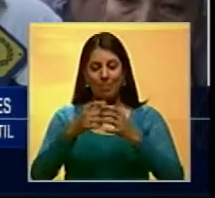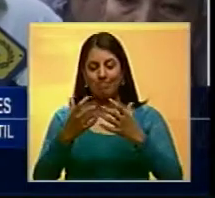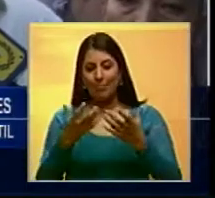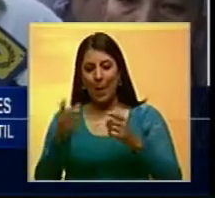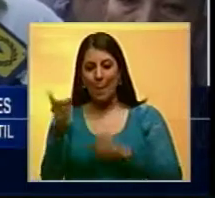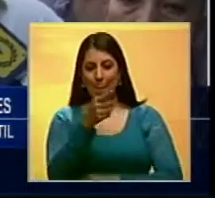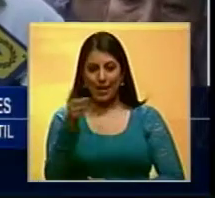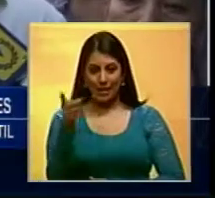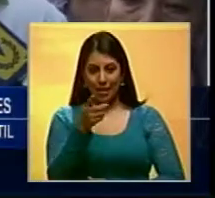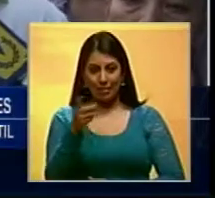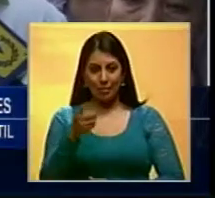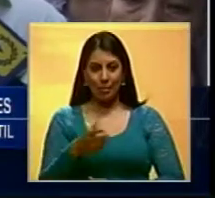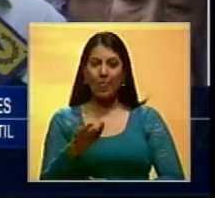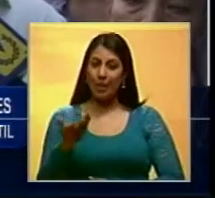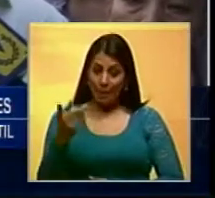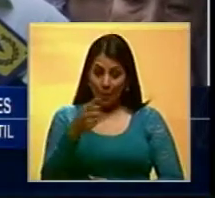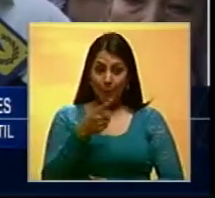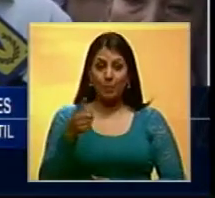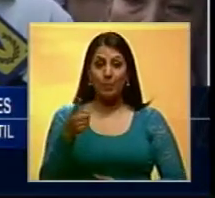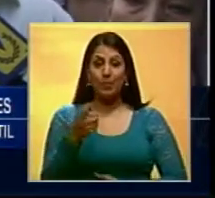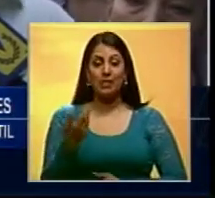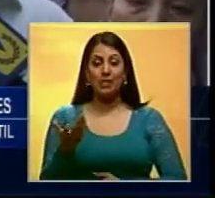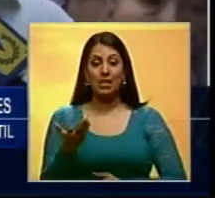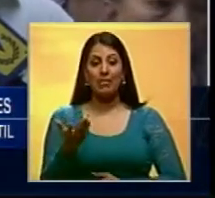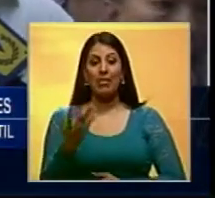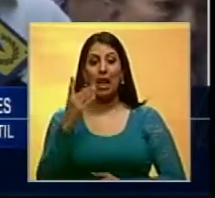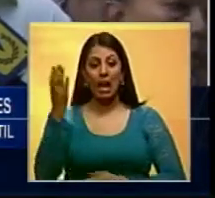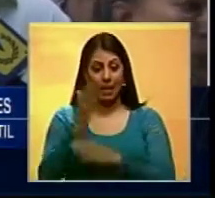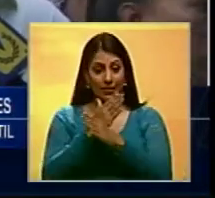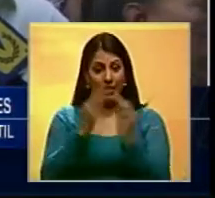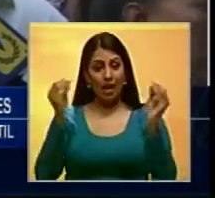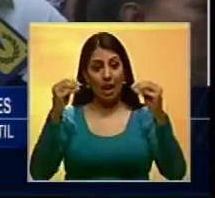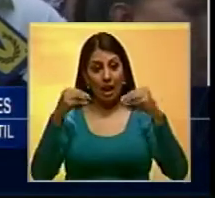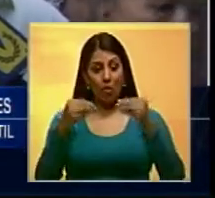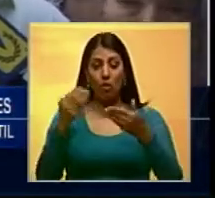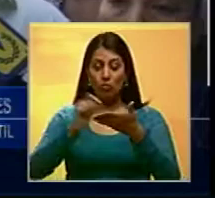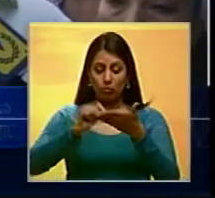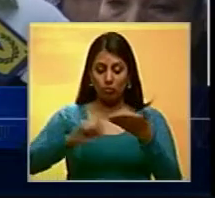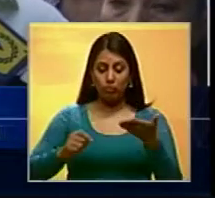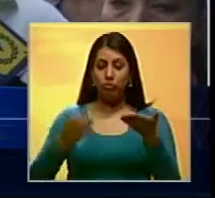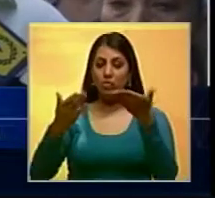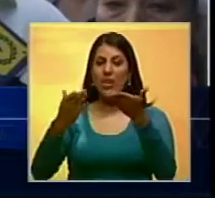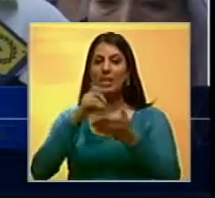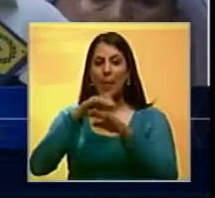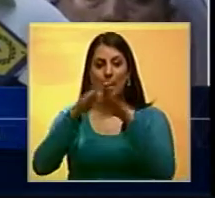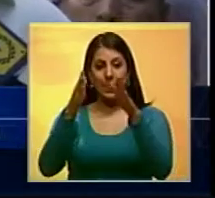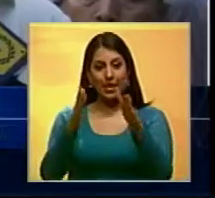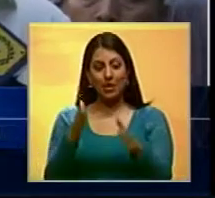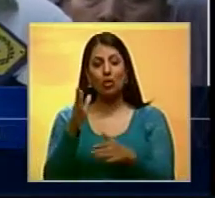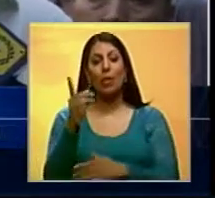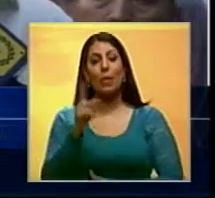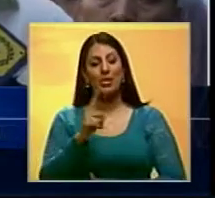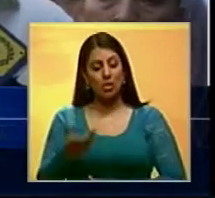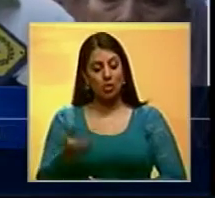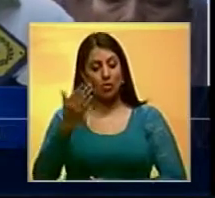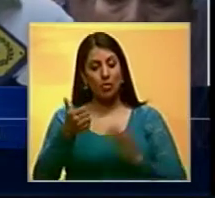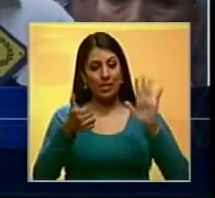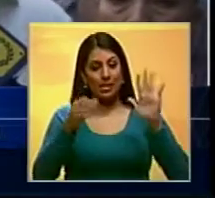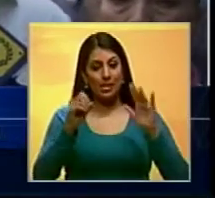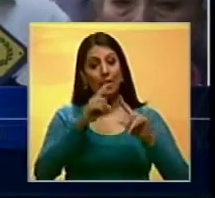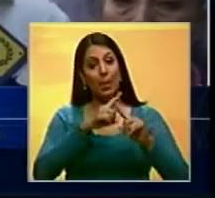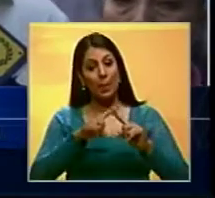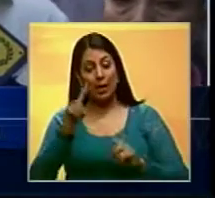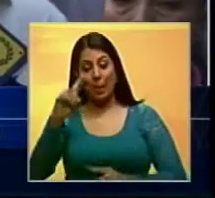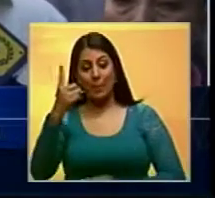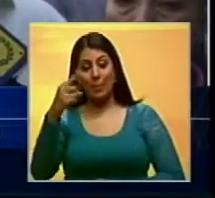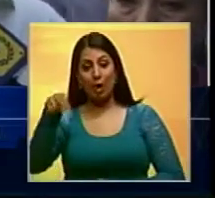el pasaje. Ese pasaje se acordó y se le pasó por escrito al ministro que iba a ser 60, pero que también el